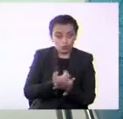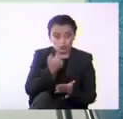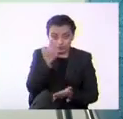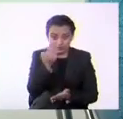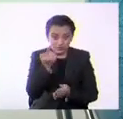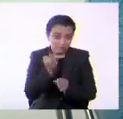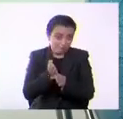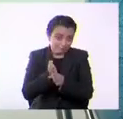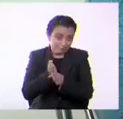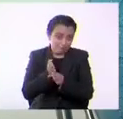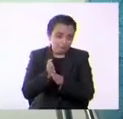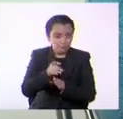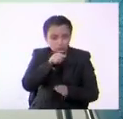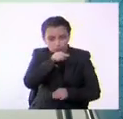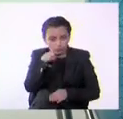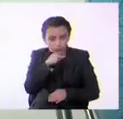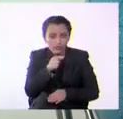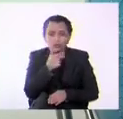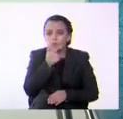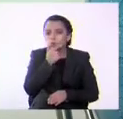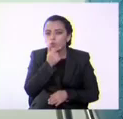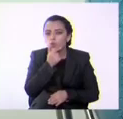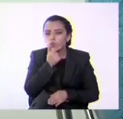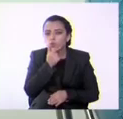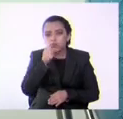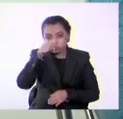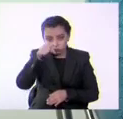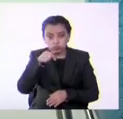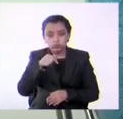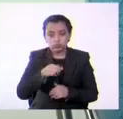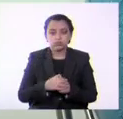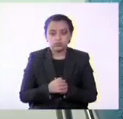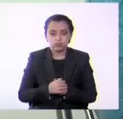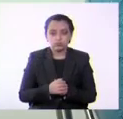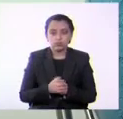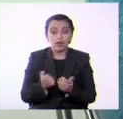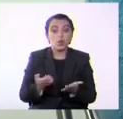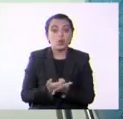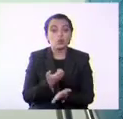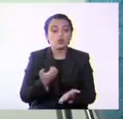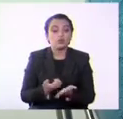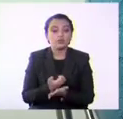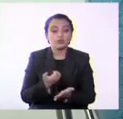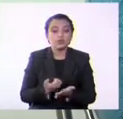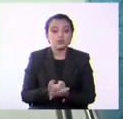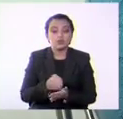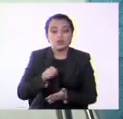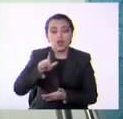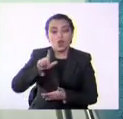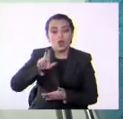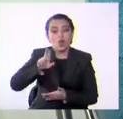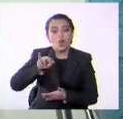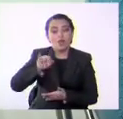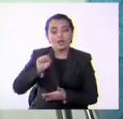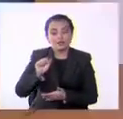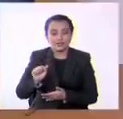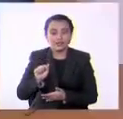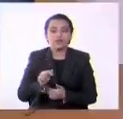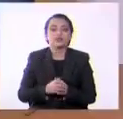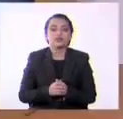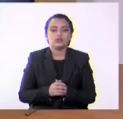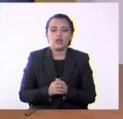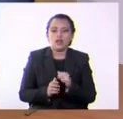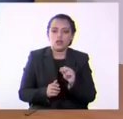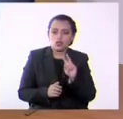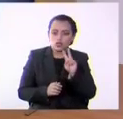como estudiantes tendrán en ese momento. Nos vamos con el economista José Luis Magaña, que es precisamente que nos va a responder dos